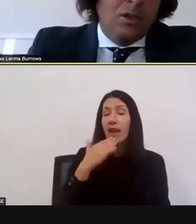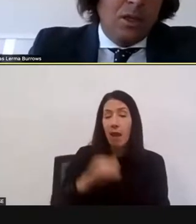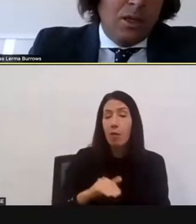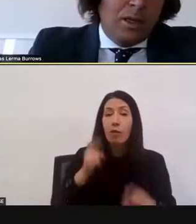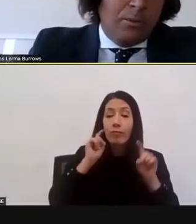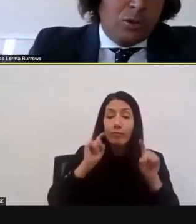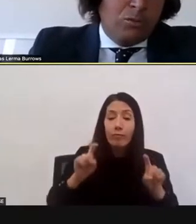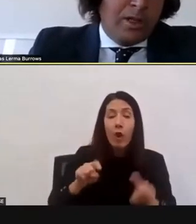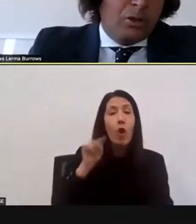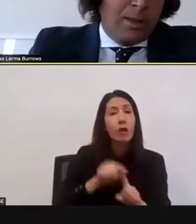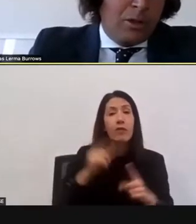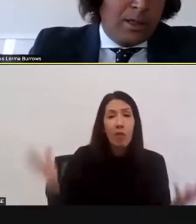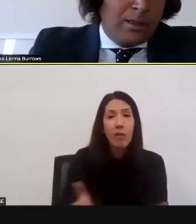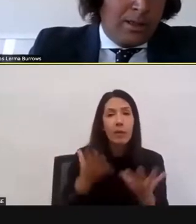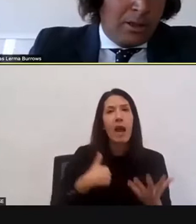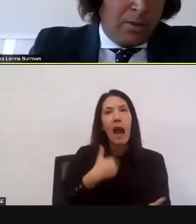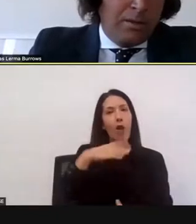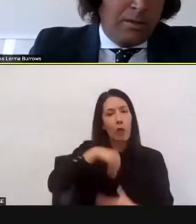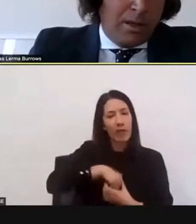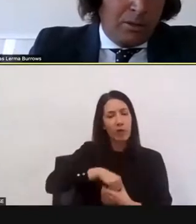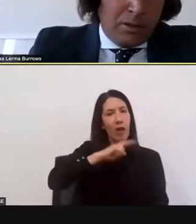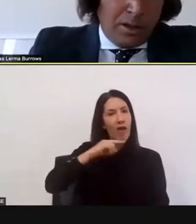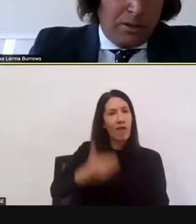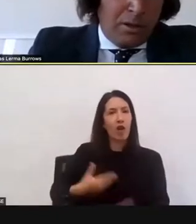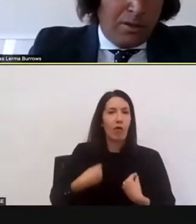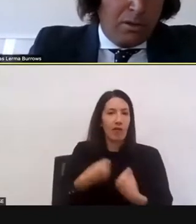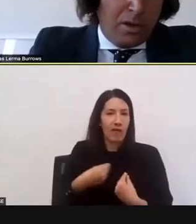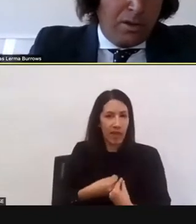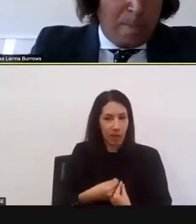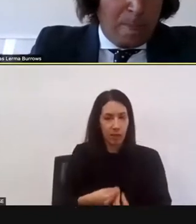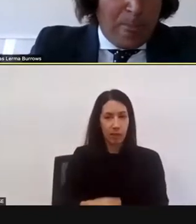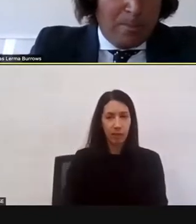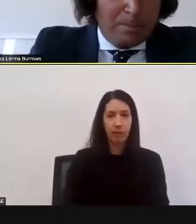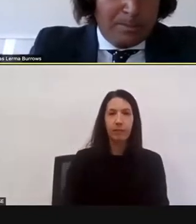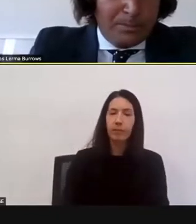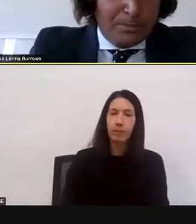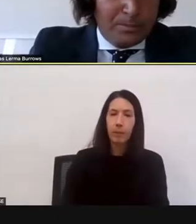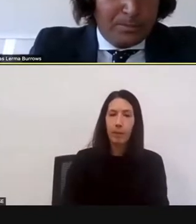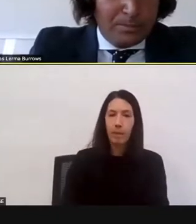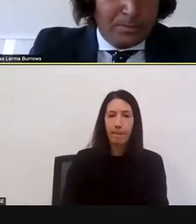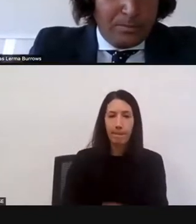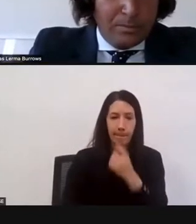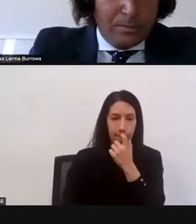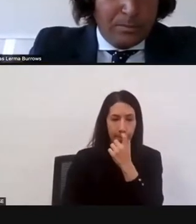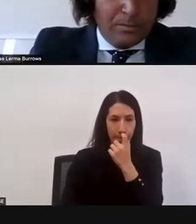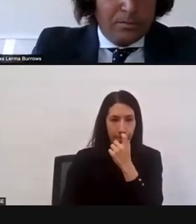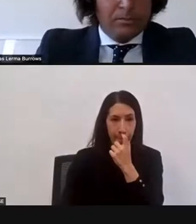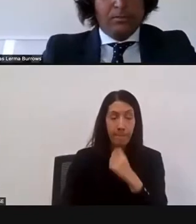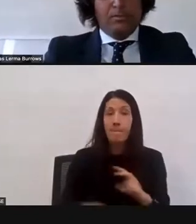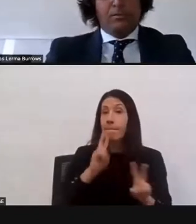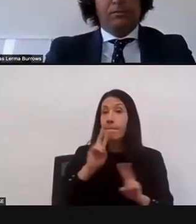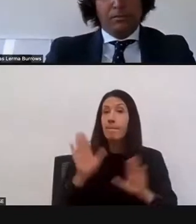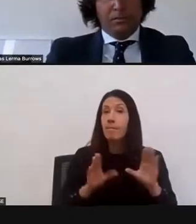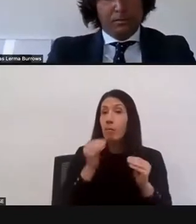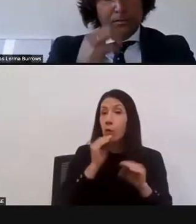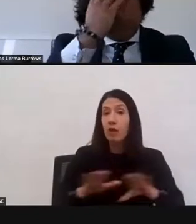caso pues unos ciertos valores de convivencia. Creo que es educación, educación y educación. Bueno, pues prácticamente